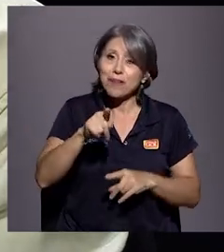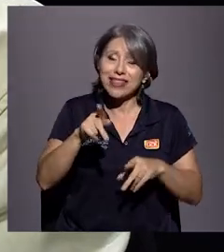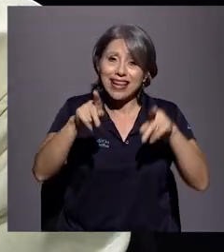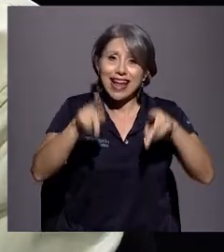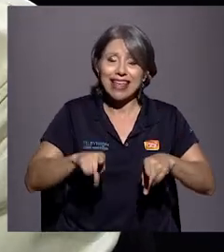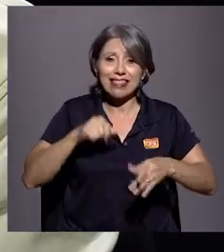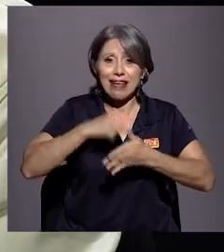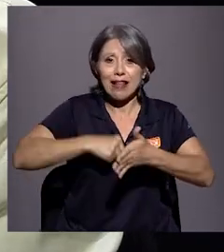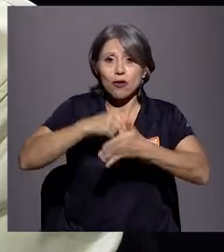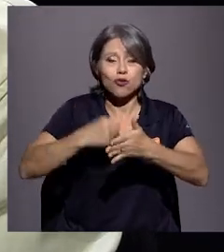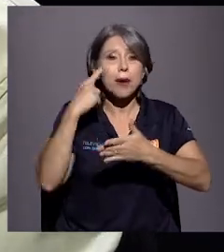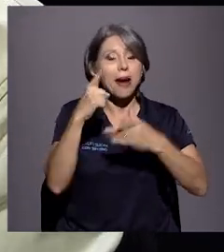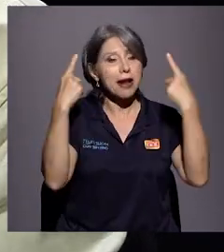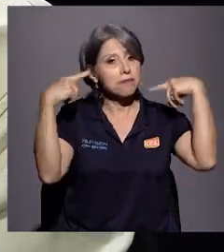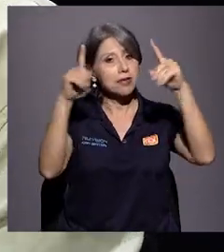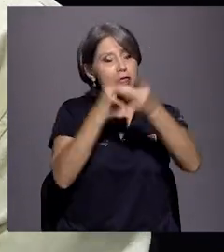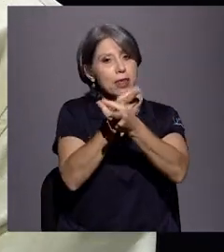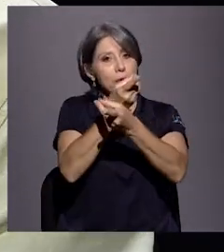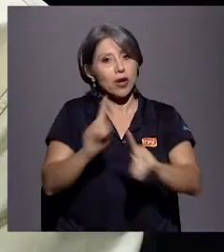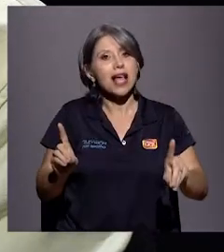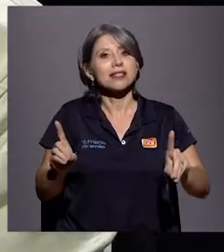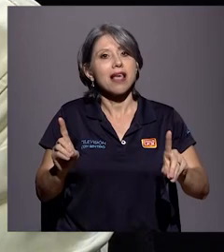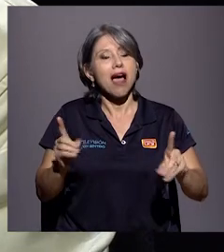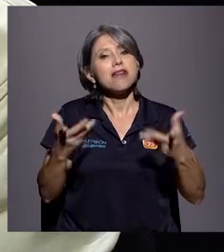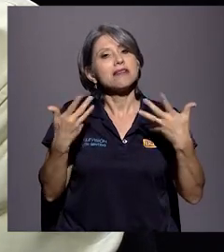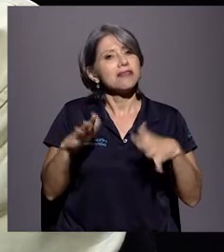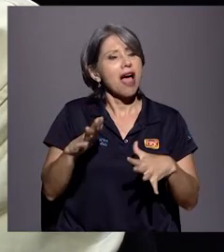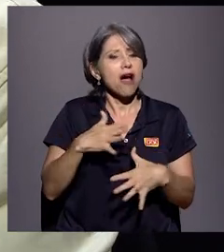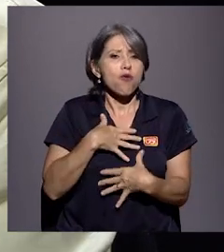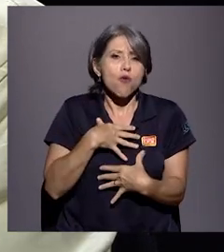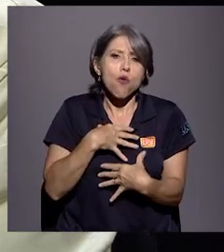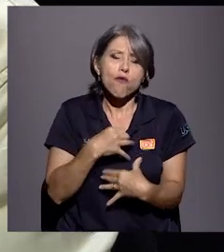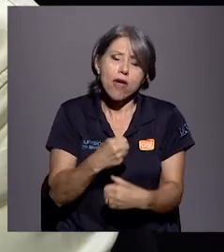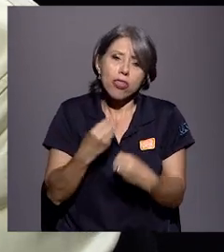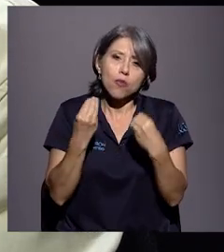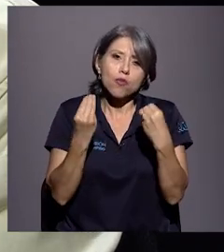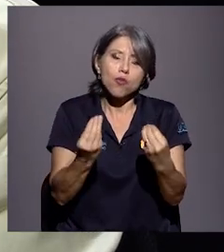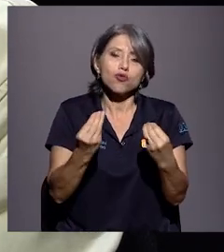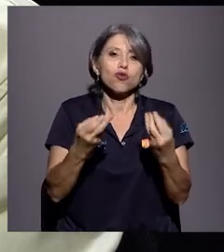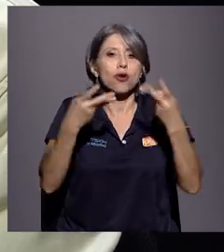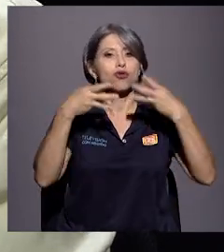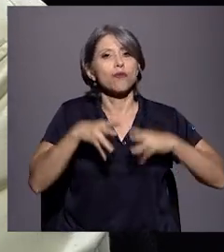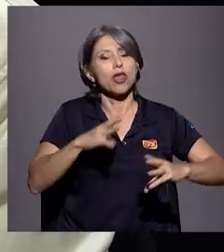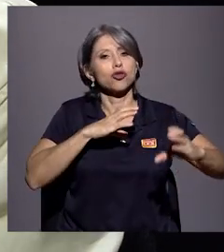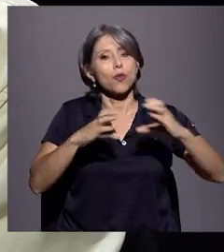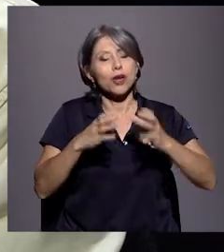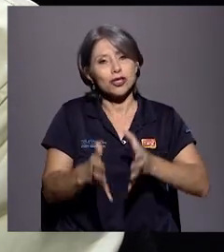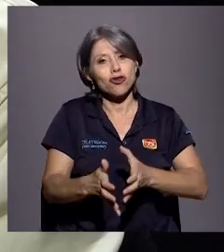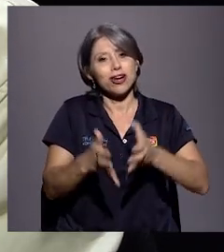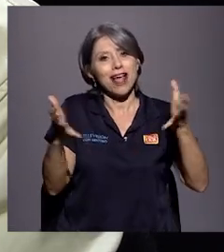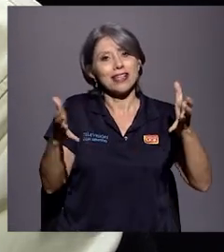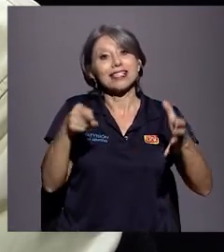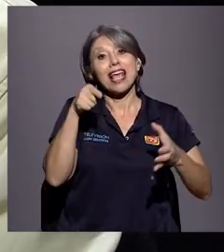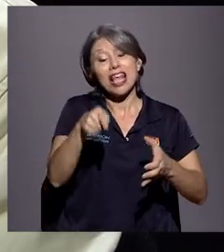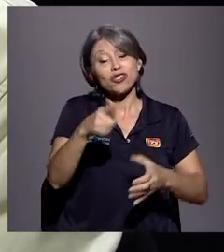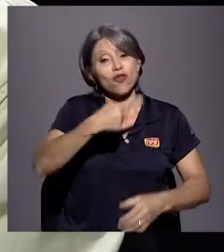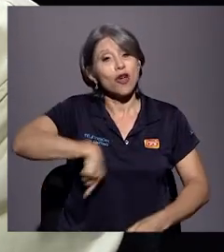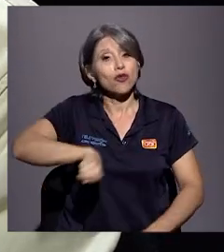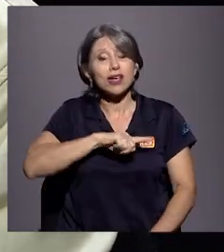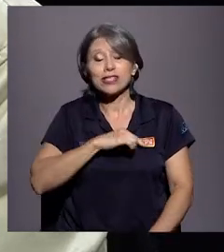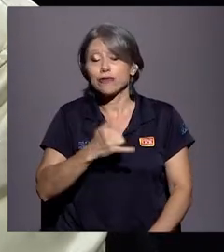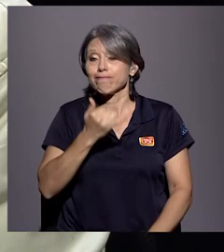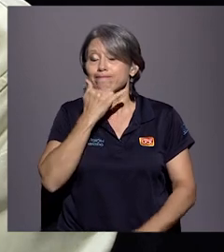que lucha por la democracia ha confiado demasiado en los grandes medios. Eso fue nuestra